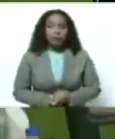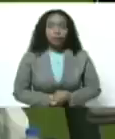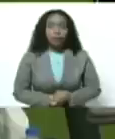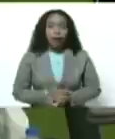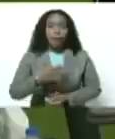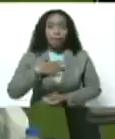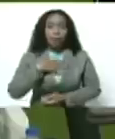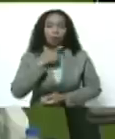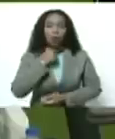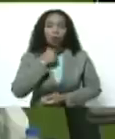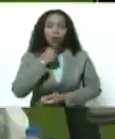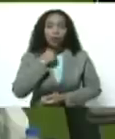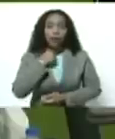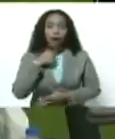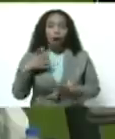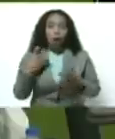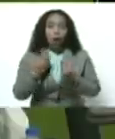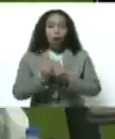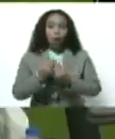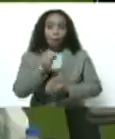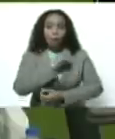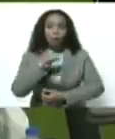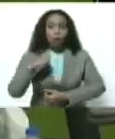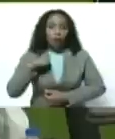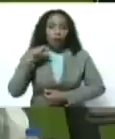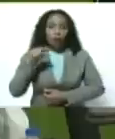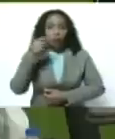Me gustaría estar con ustedes personalmente en Cuba